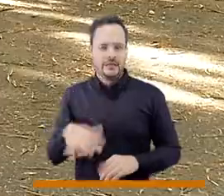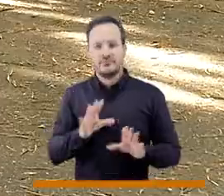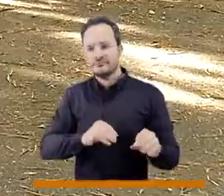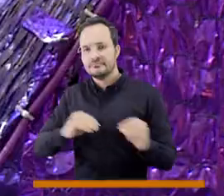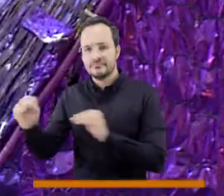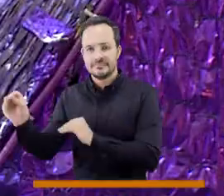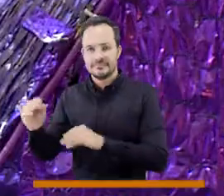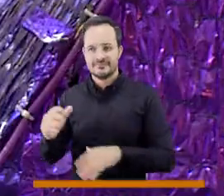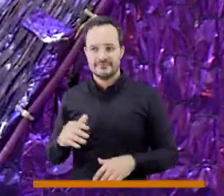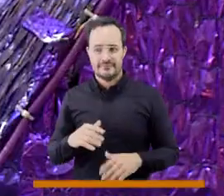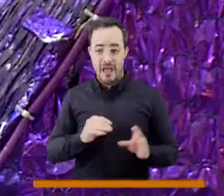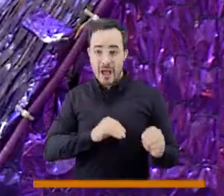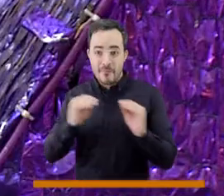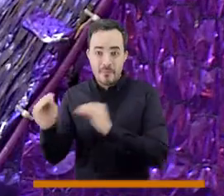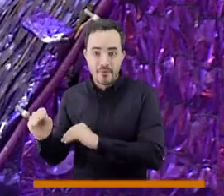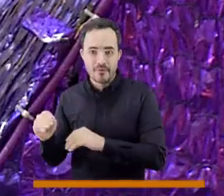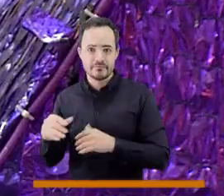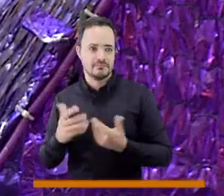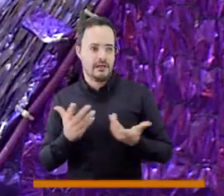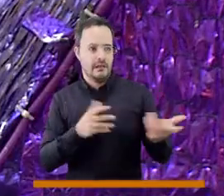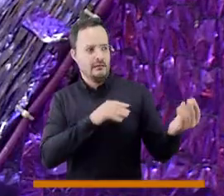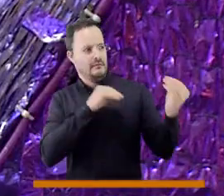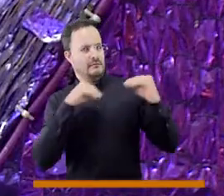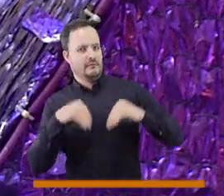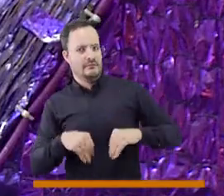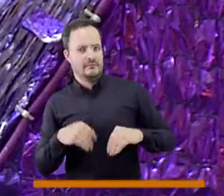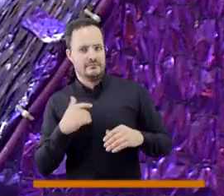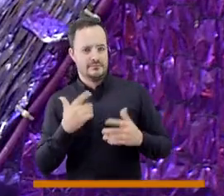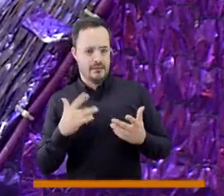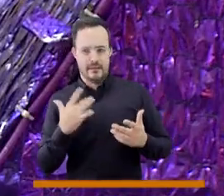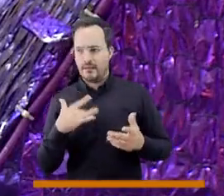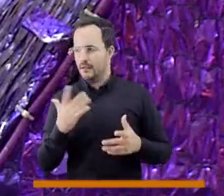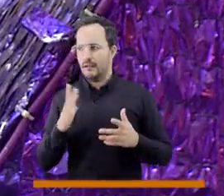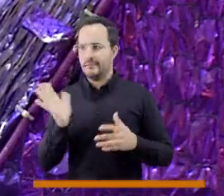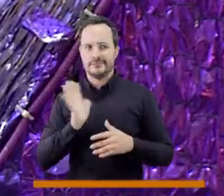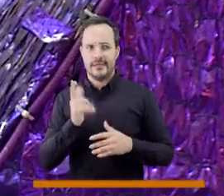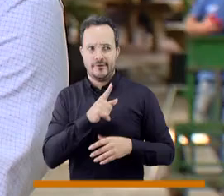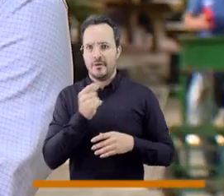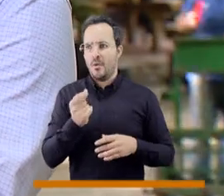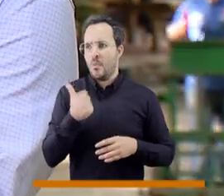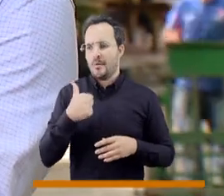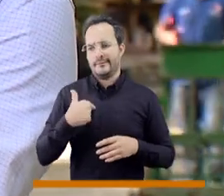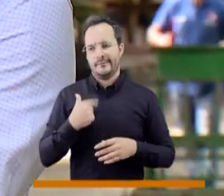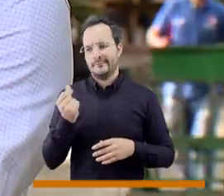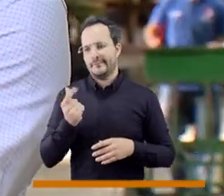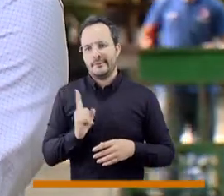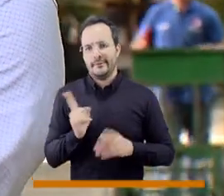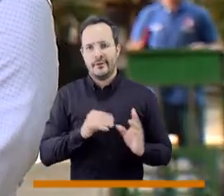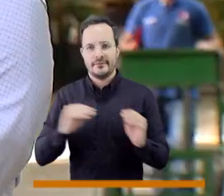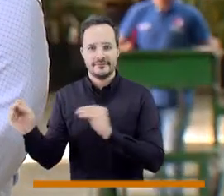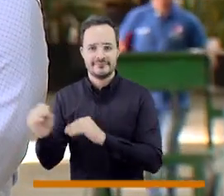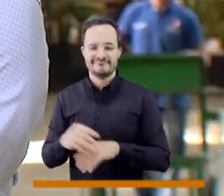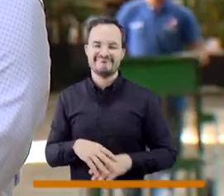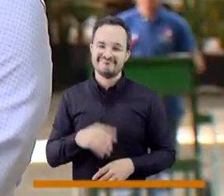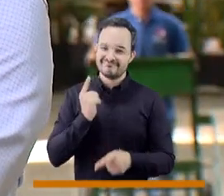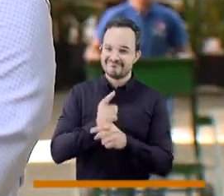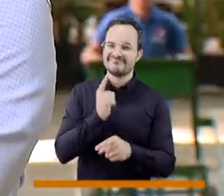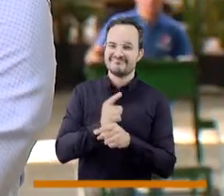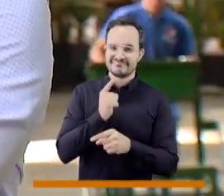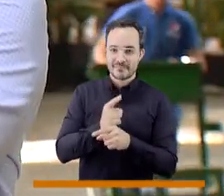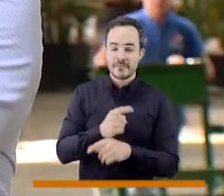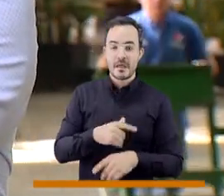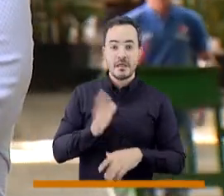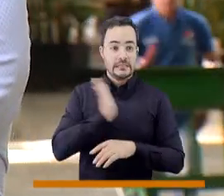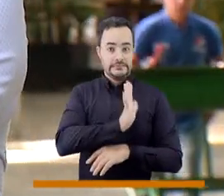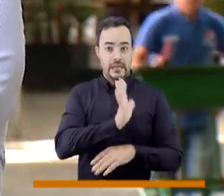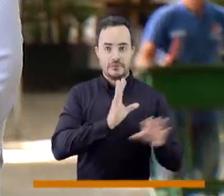un efecto dominó, porque donde llegan también otros tendrían que desplazarse. Lo que sucede es que van a otro sector y